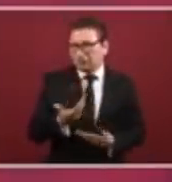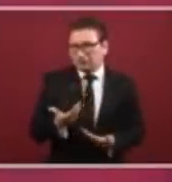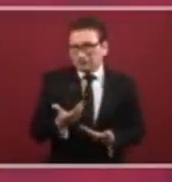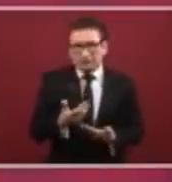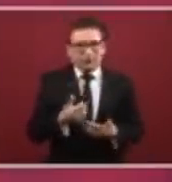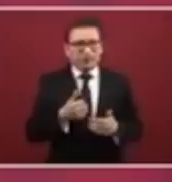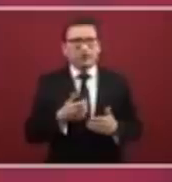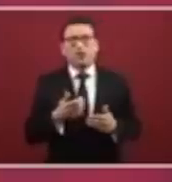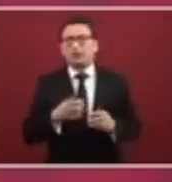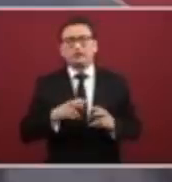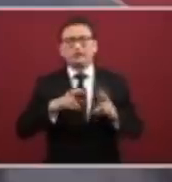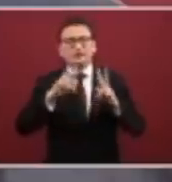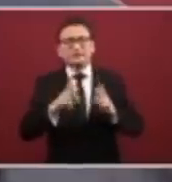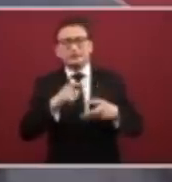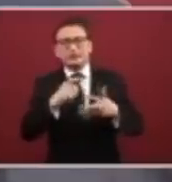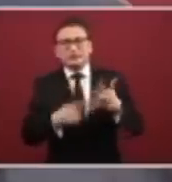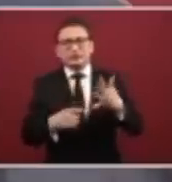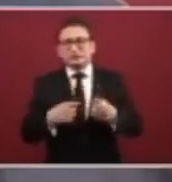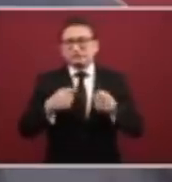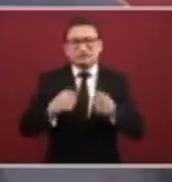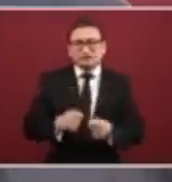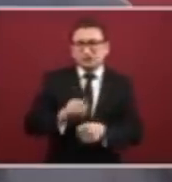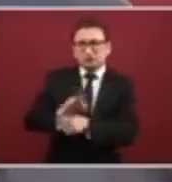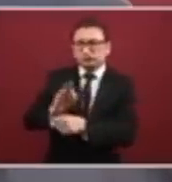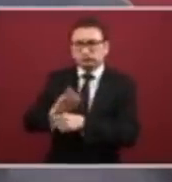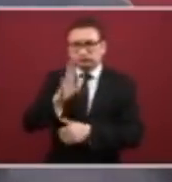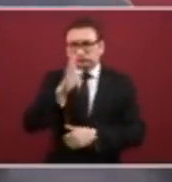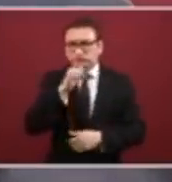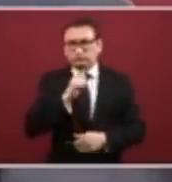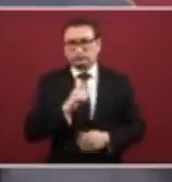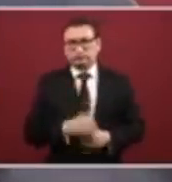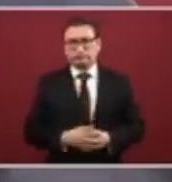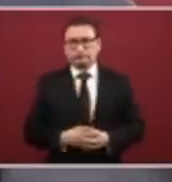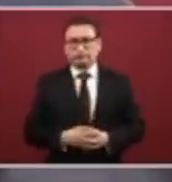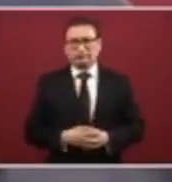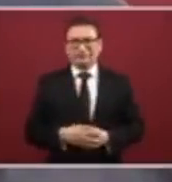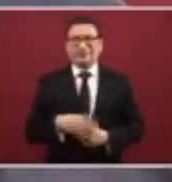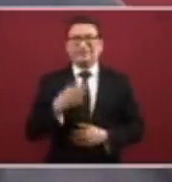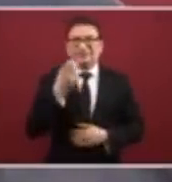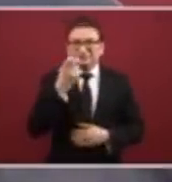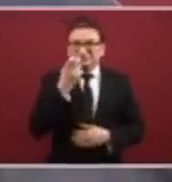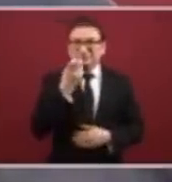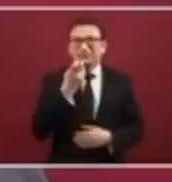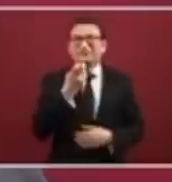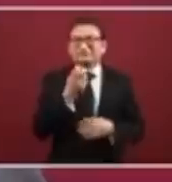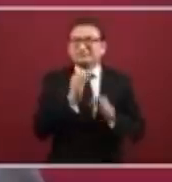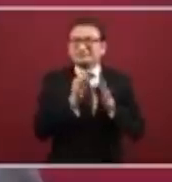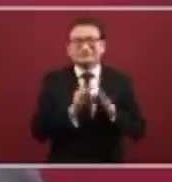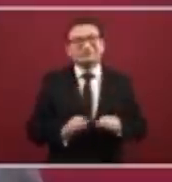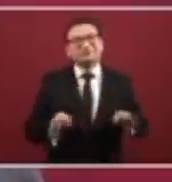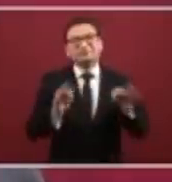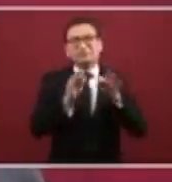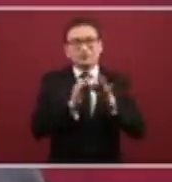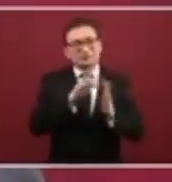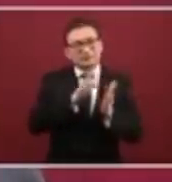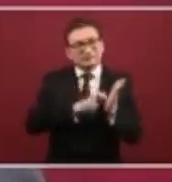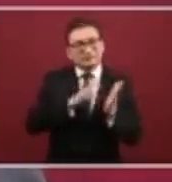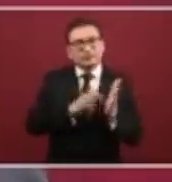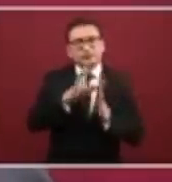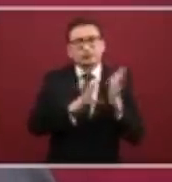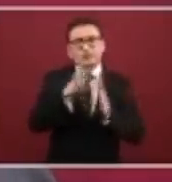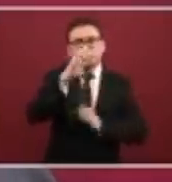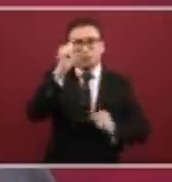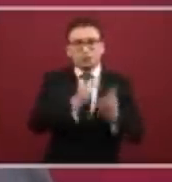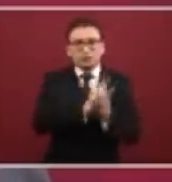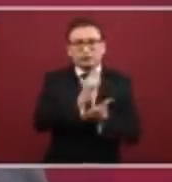atender tareas de seguridad pública. Por eso fue muy importante la reforma constitucional,